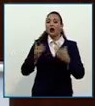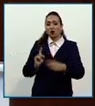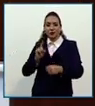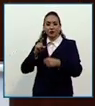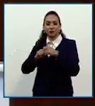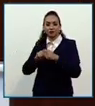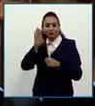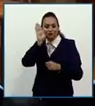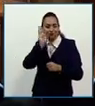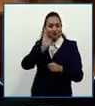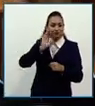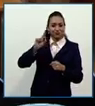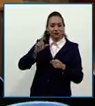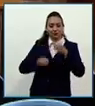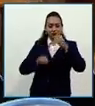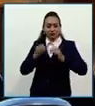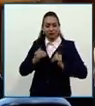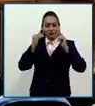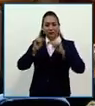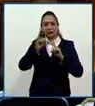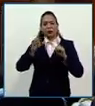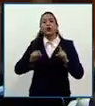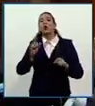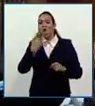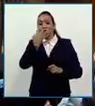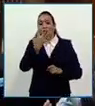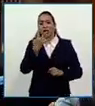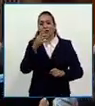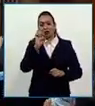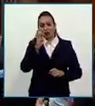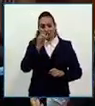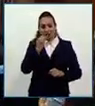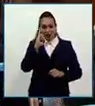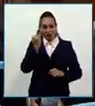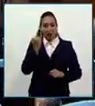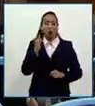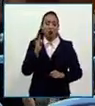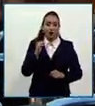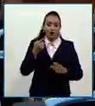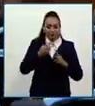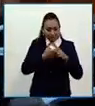Tribunal en sesión solemne el jueves 4 de enero del presente año.